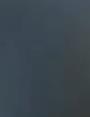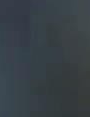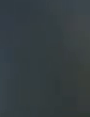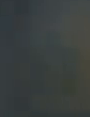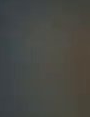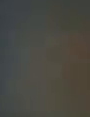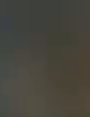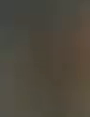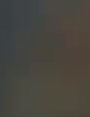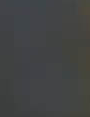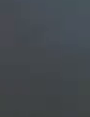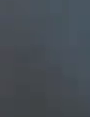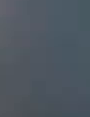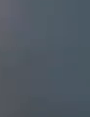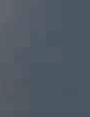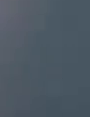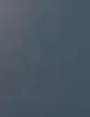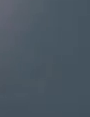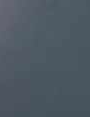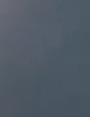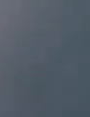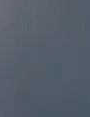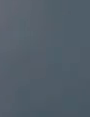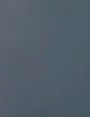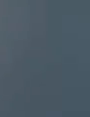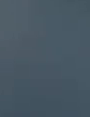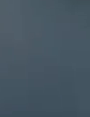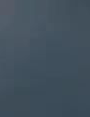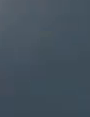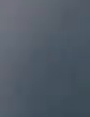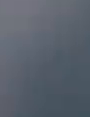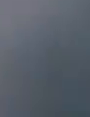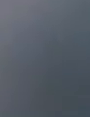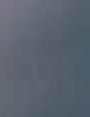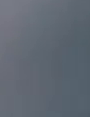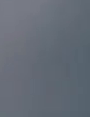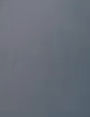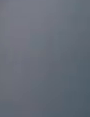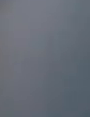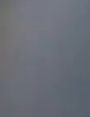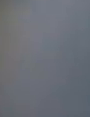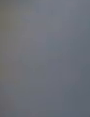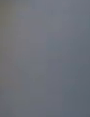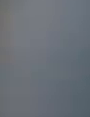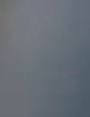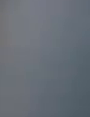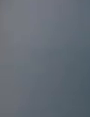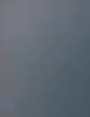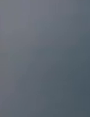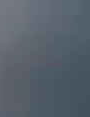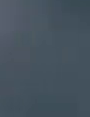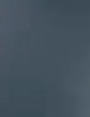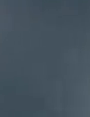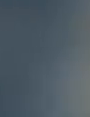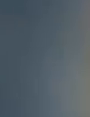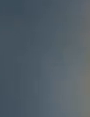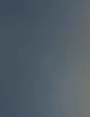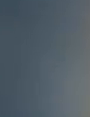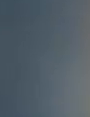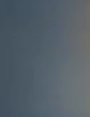eso vete, amiga, con mi nombre de cara y date la vuelta, yo te